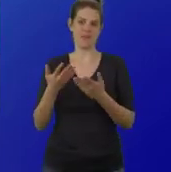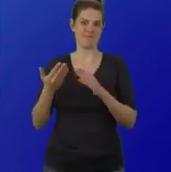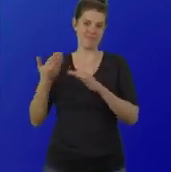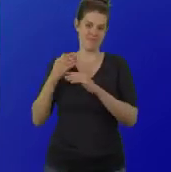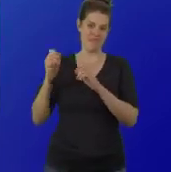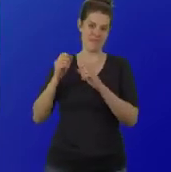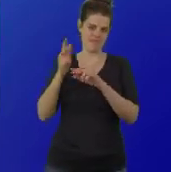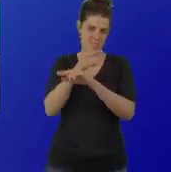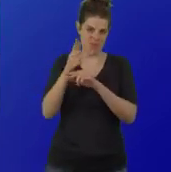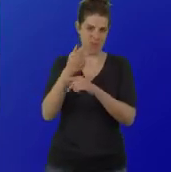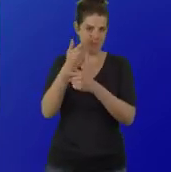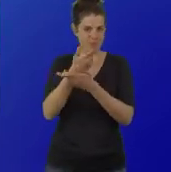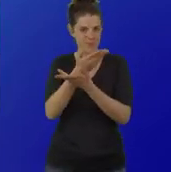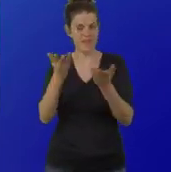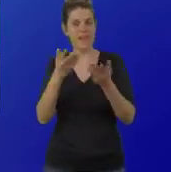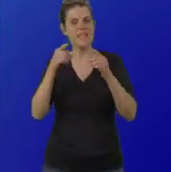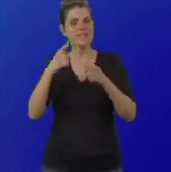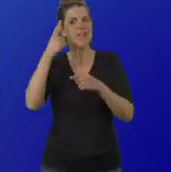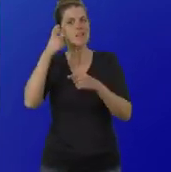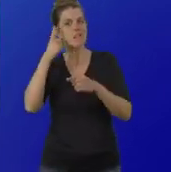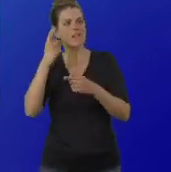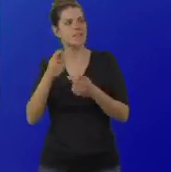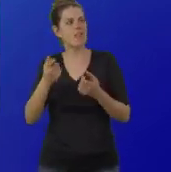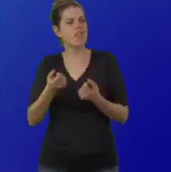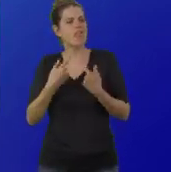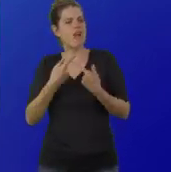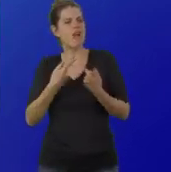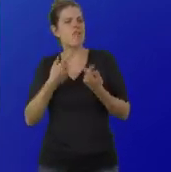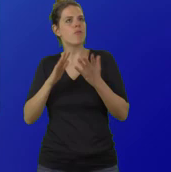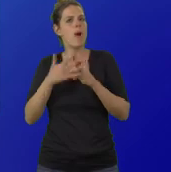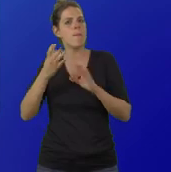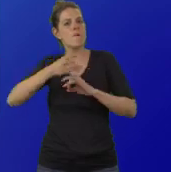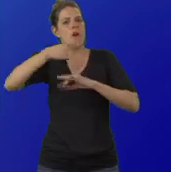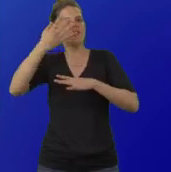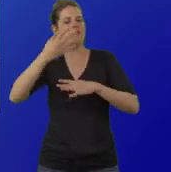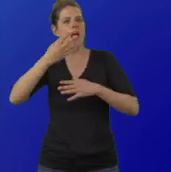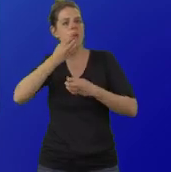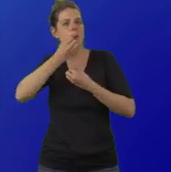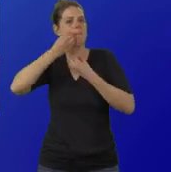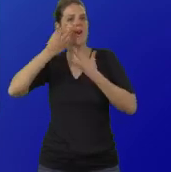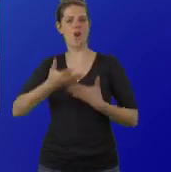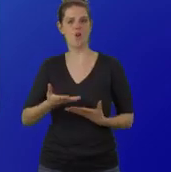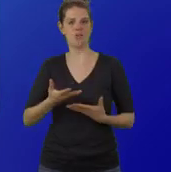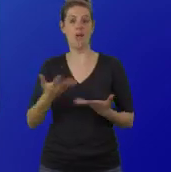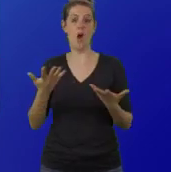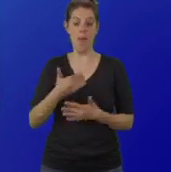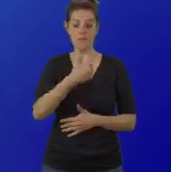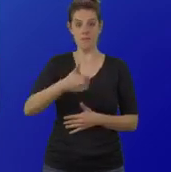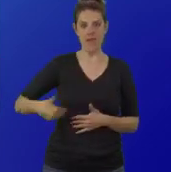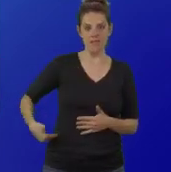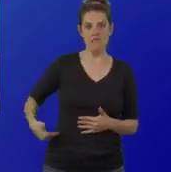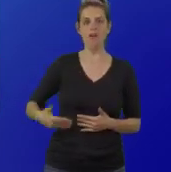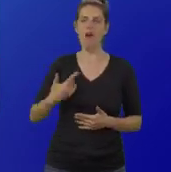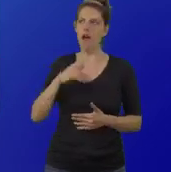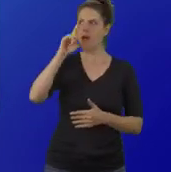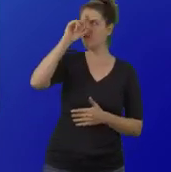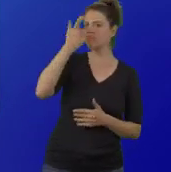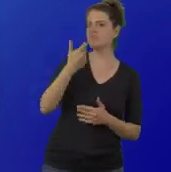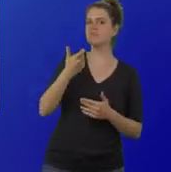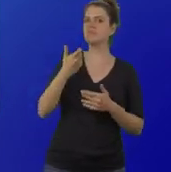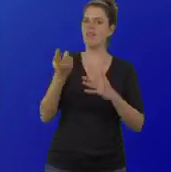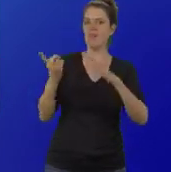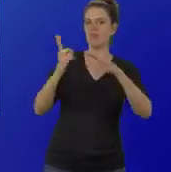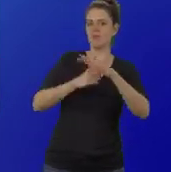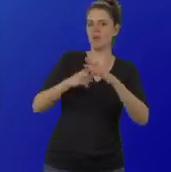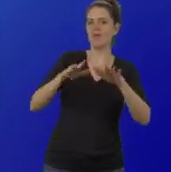Y todas estas experiencias que vimos anteriormente nos han servido para crecer profesionalmente. Es decir, el maestro tiene otra